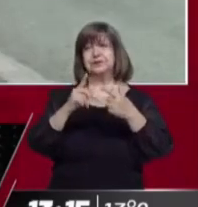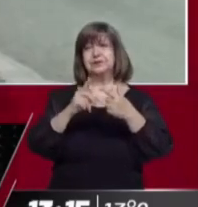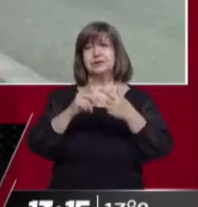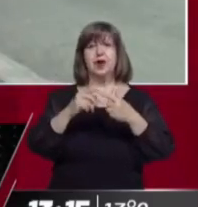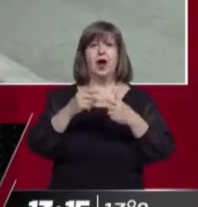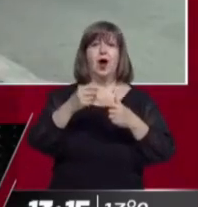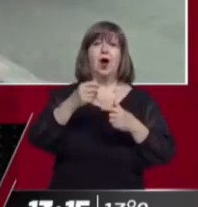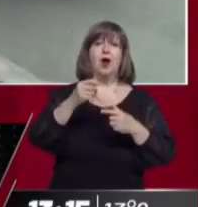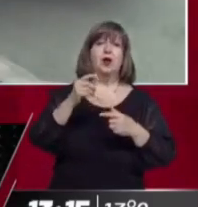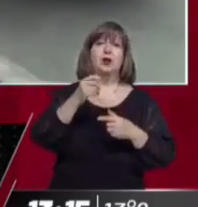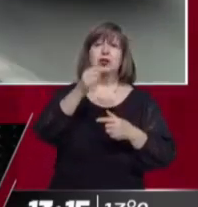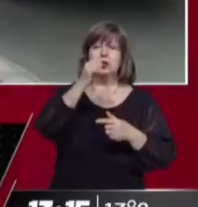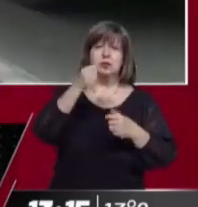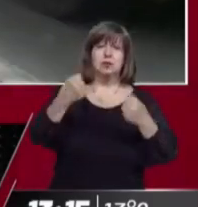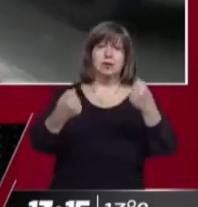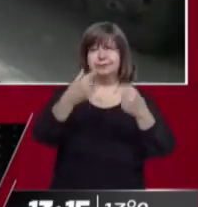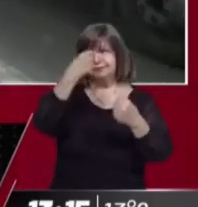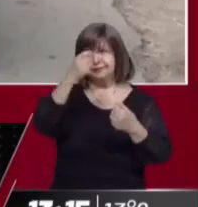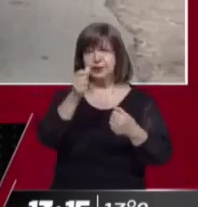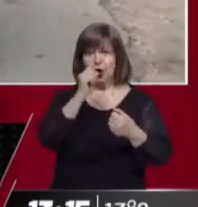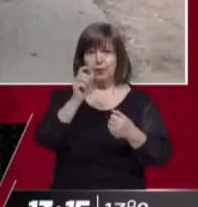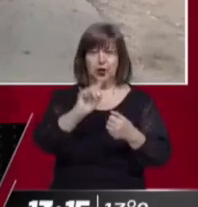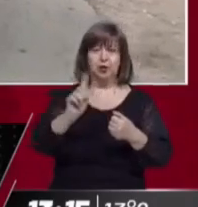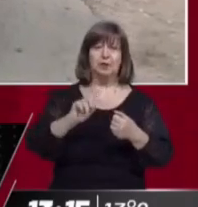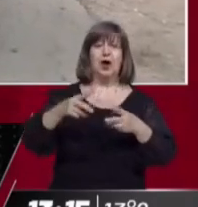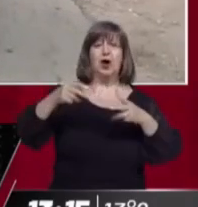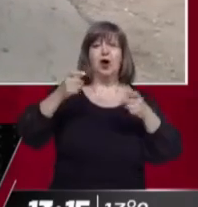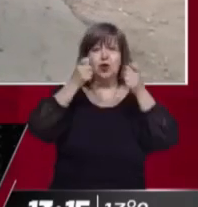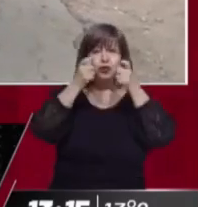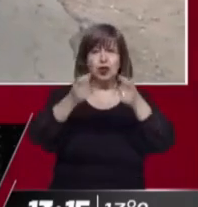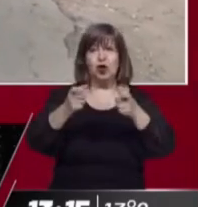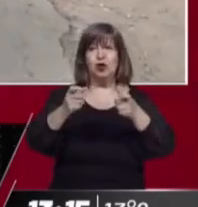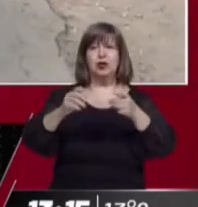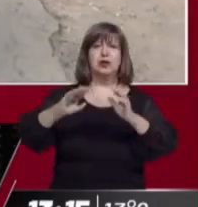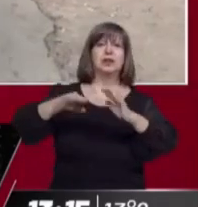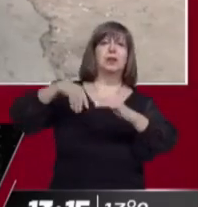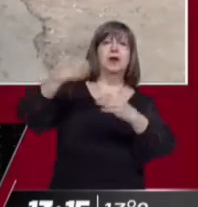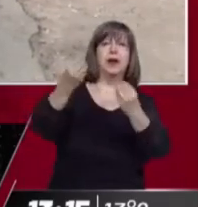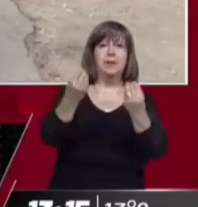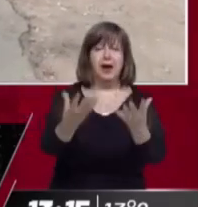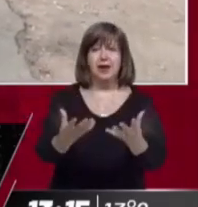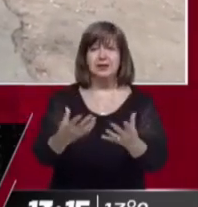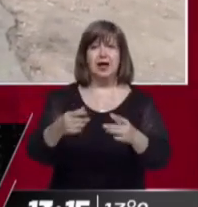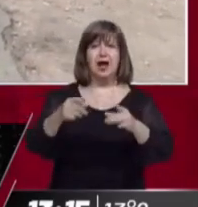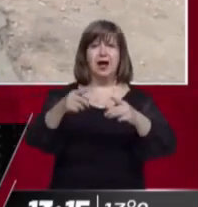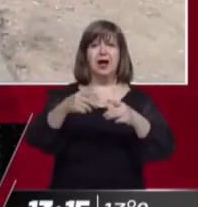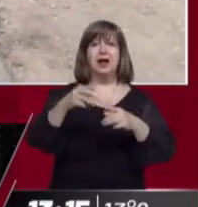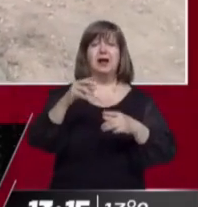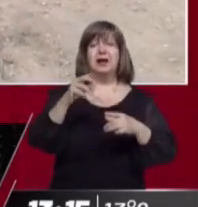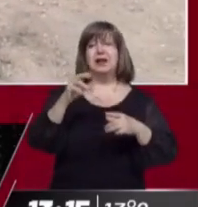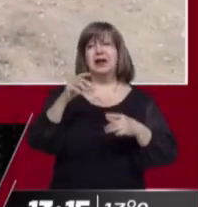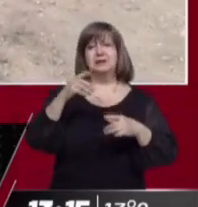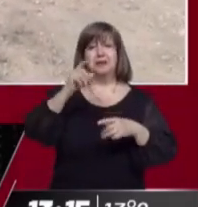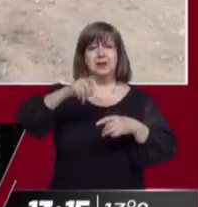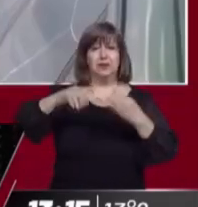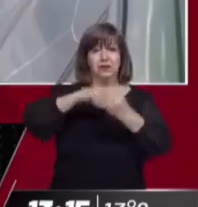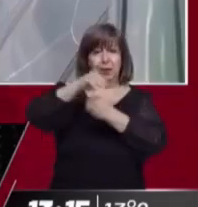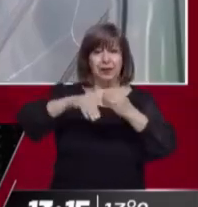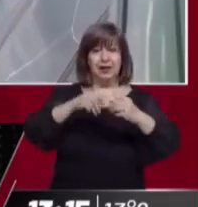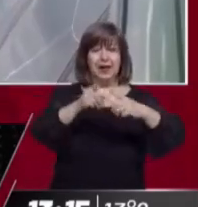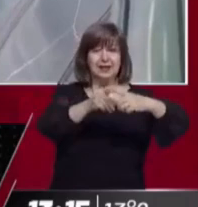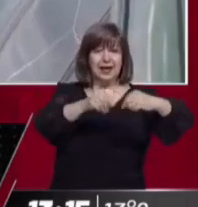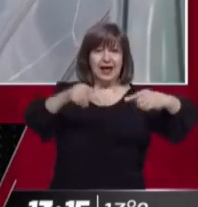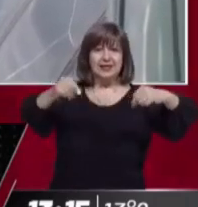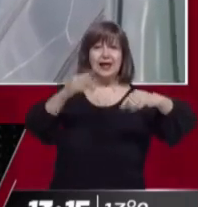no tomes sino que los controles lo que pasa después la gente de estrellas amarillas lleva cuando